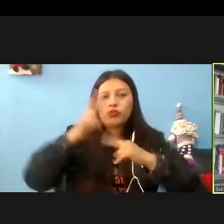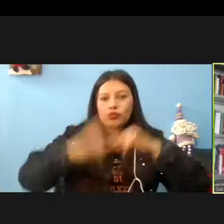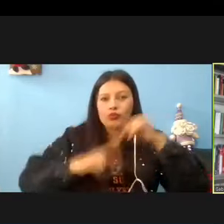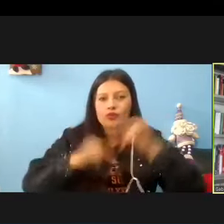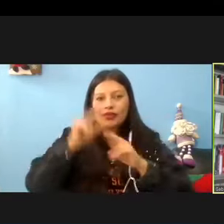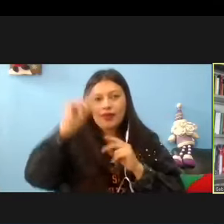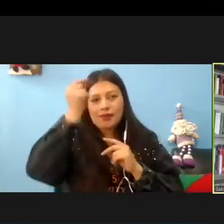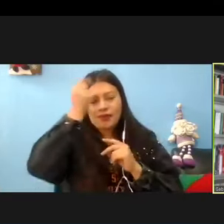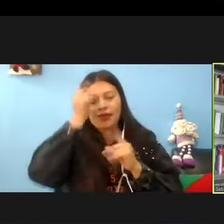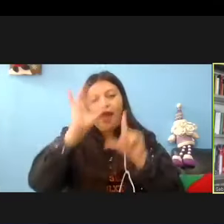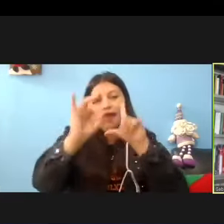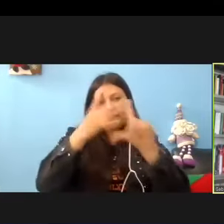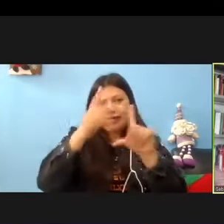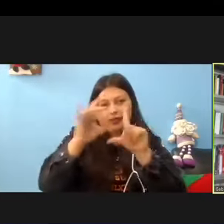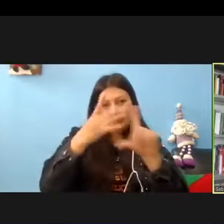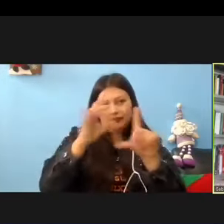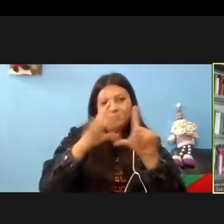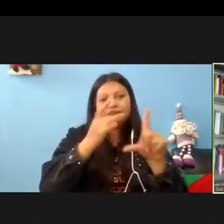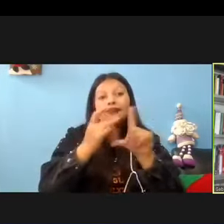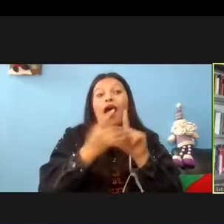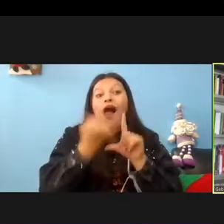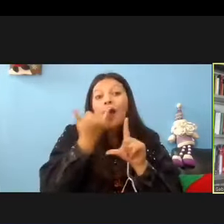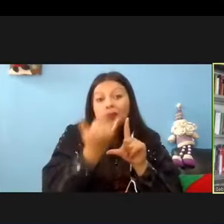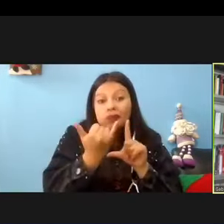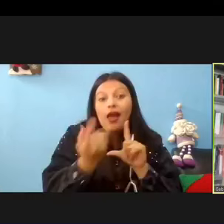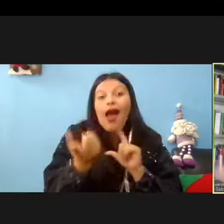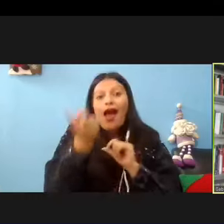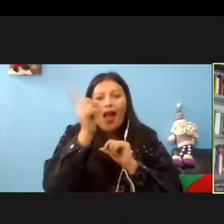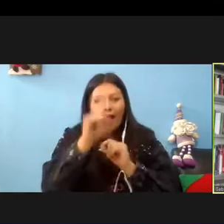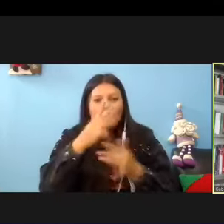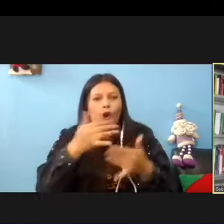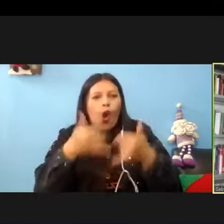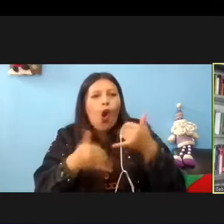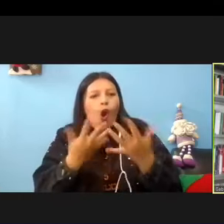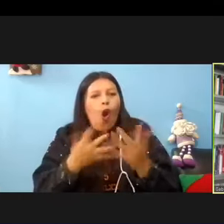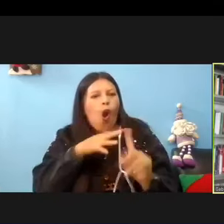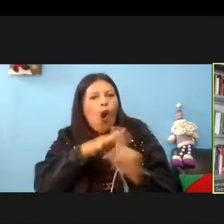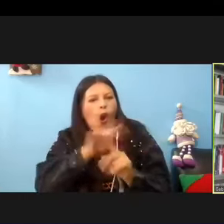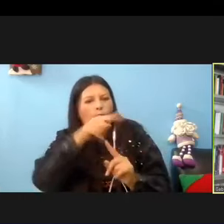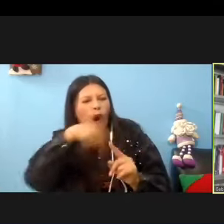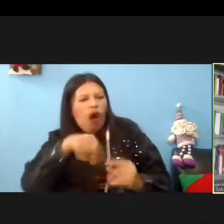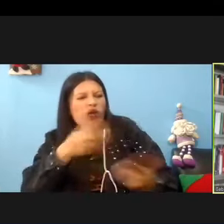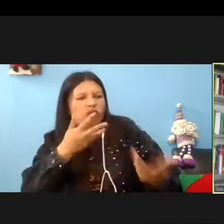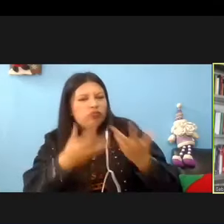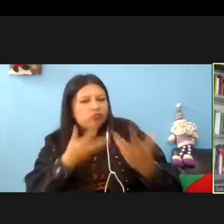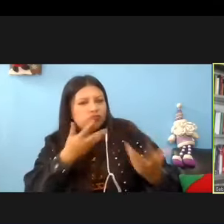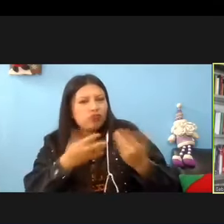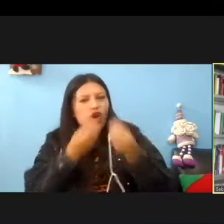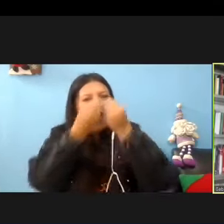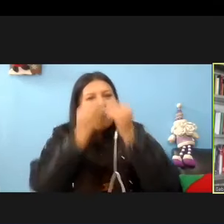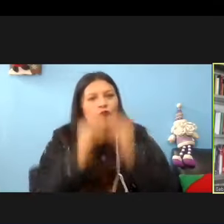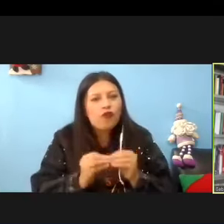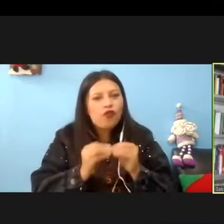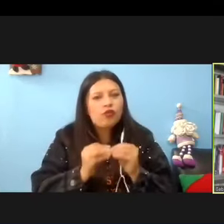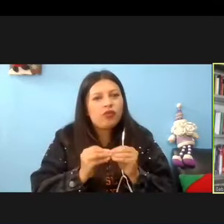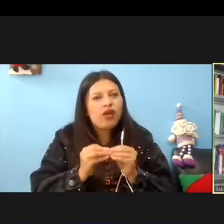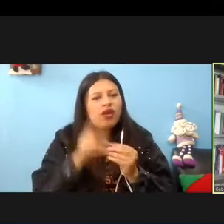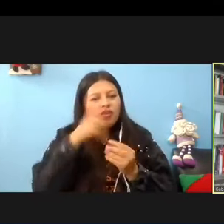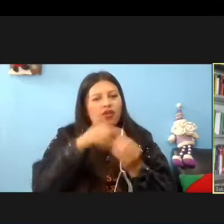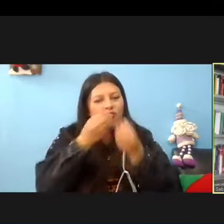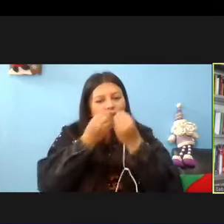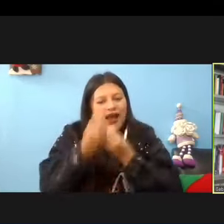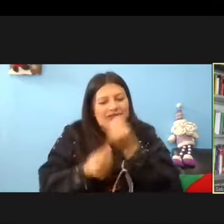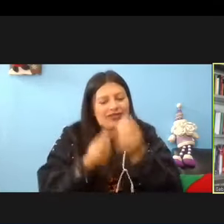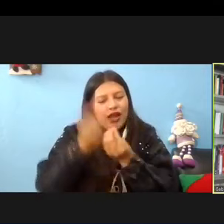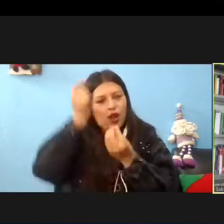digital, y allí que está en juego y cómo esa construcción de memoria, cómo la forma en que se hace memoria puede contribuir